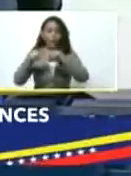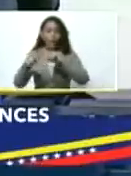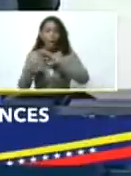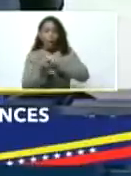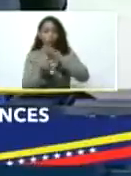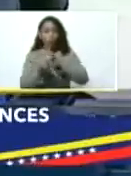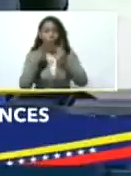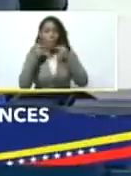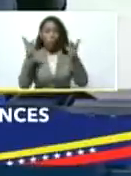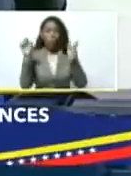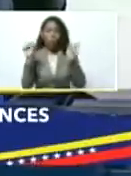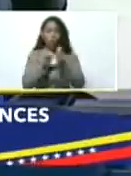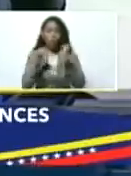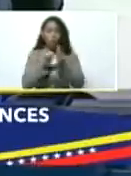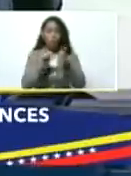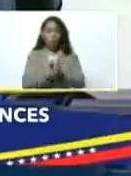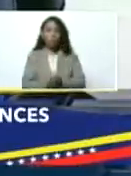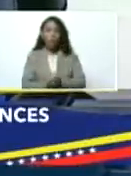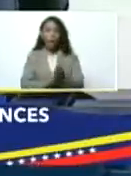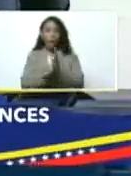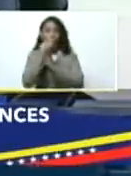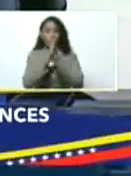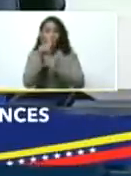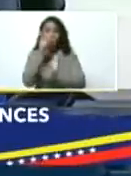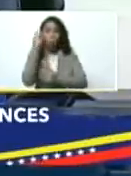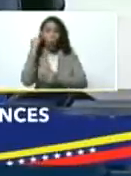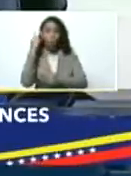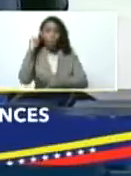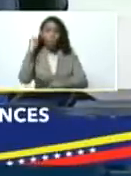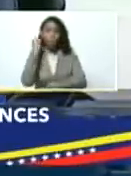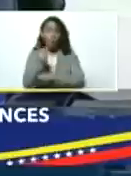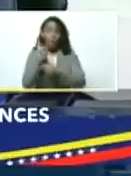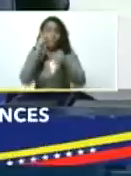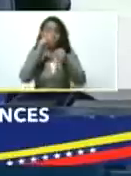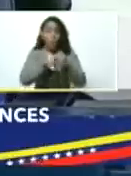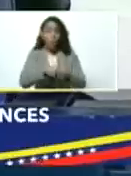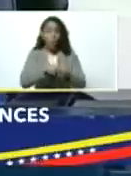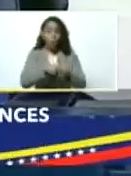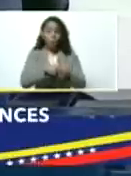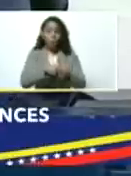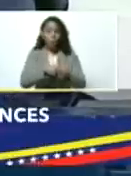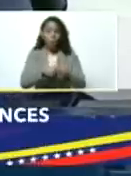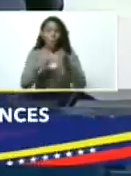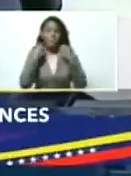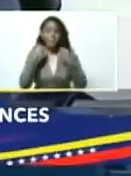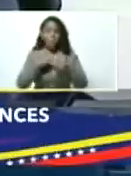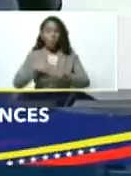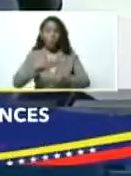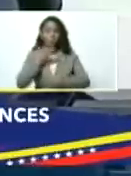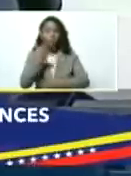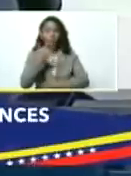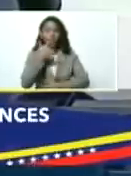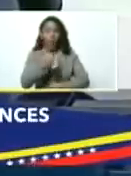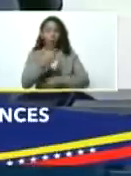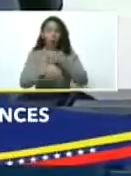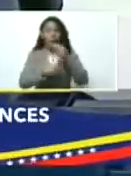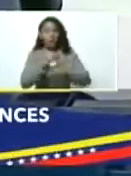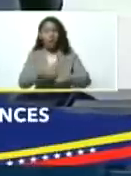instituciones públicas donde el emprendedor y emprendedora deba de registrarse e inscribirse para poder, como usted dijo,